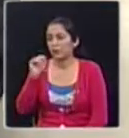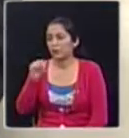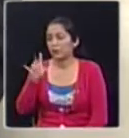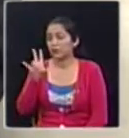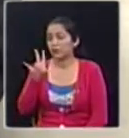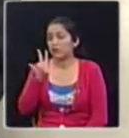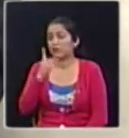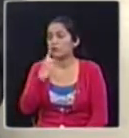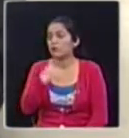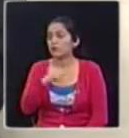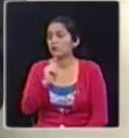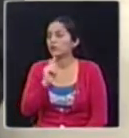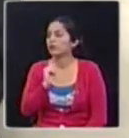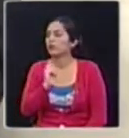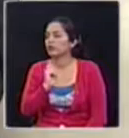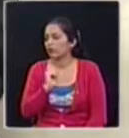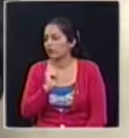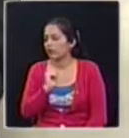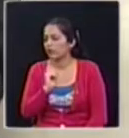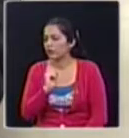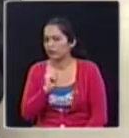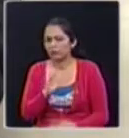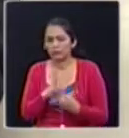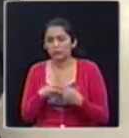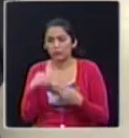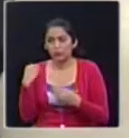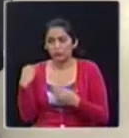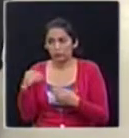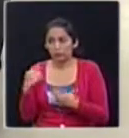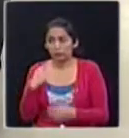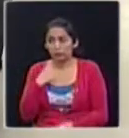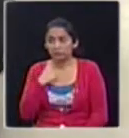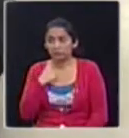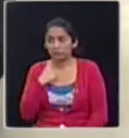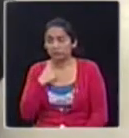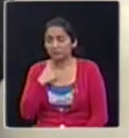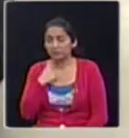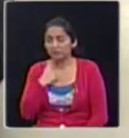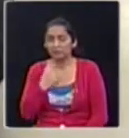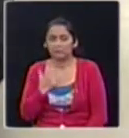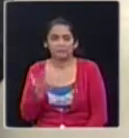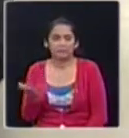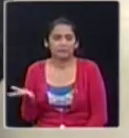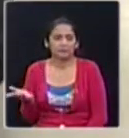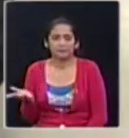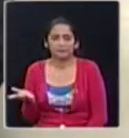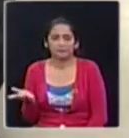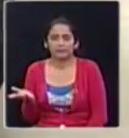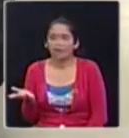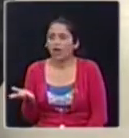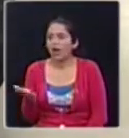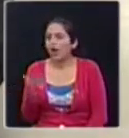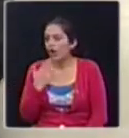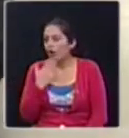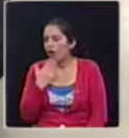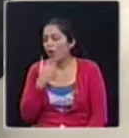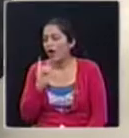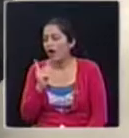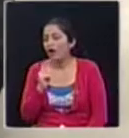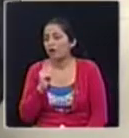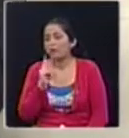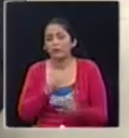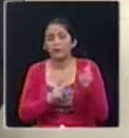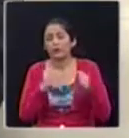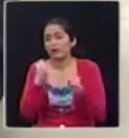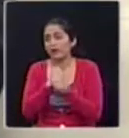ventas. Entonces ese concepto erróneo se trasladó en pérdidas de trabajo, en pérdida de empleo. Solo el sector